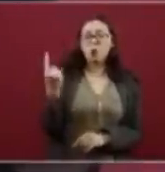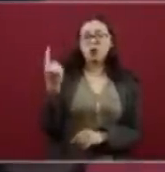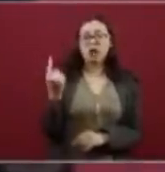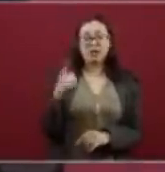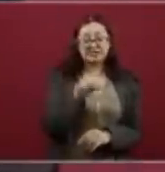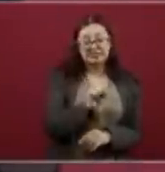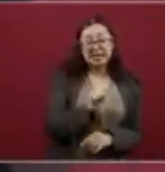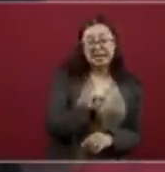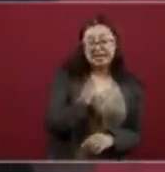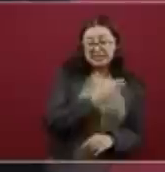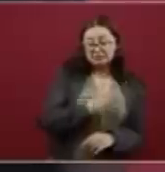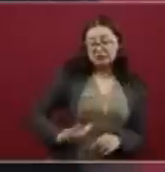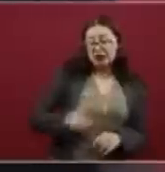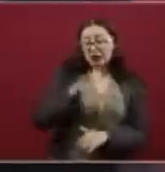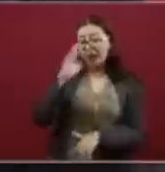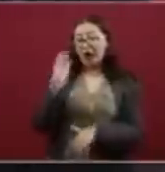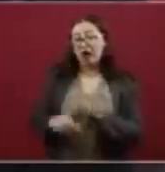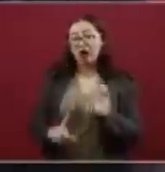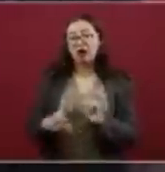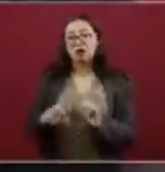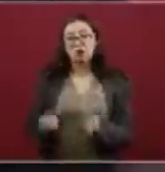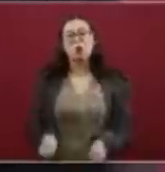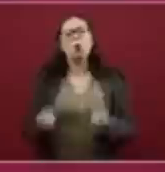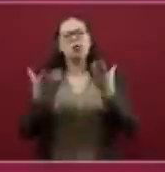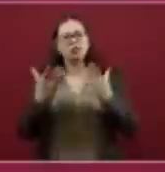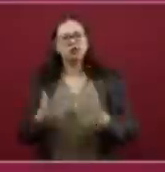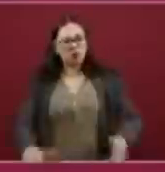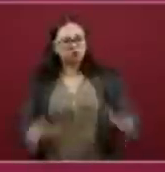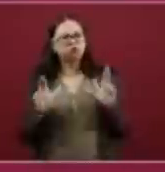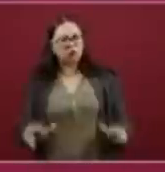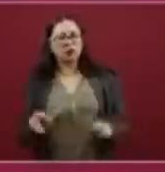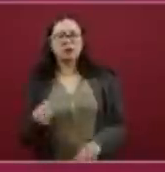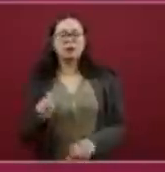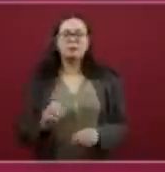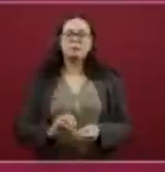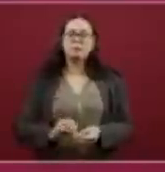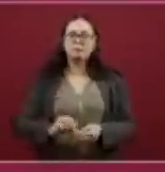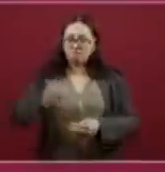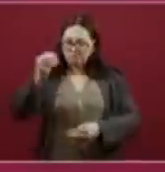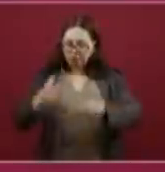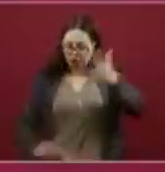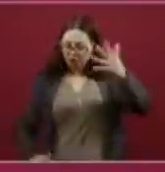Salinas y ya habían 24,